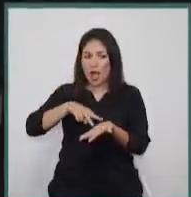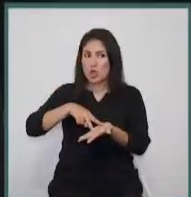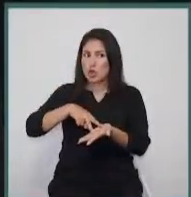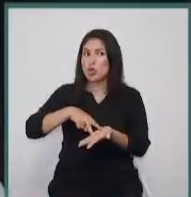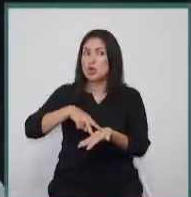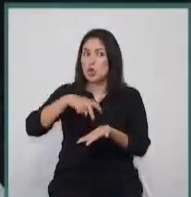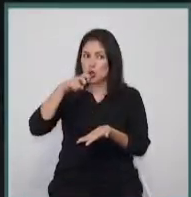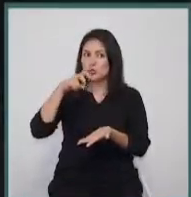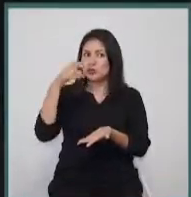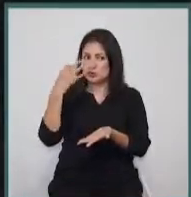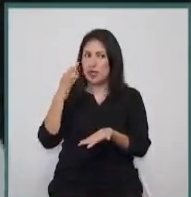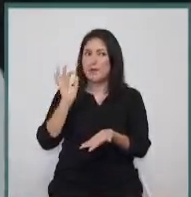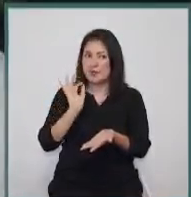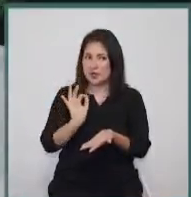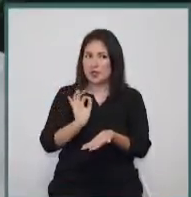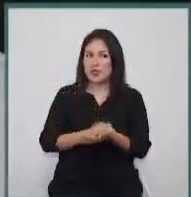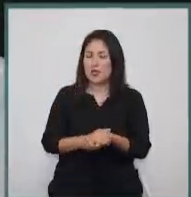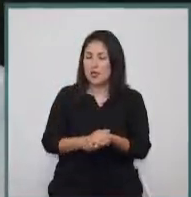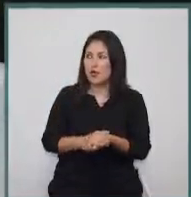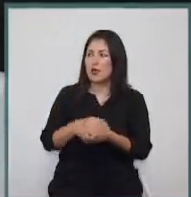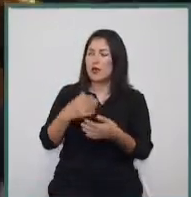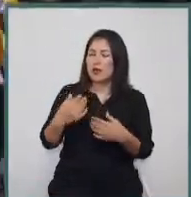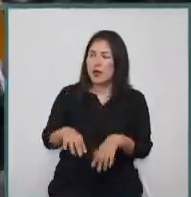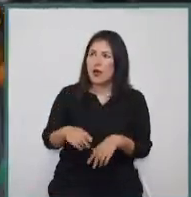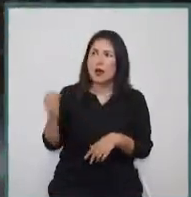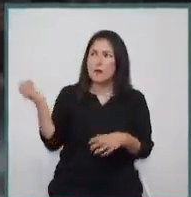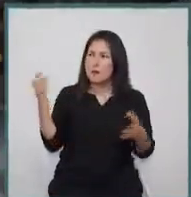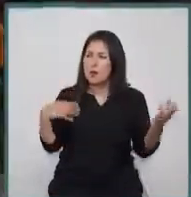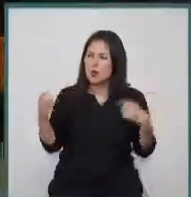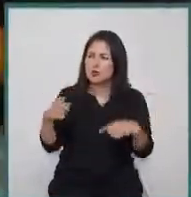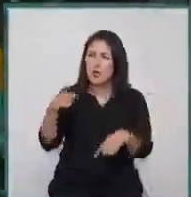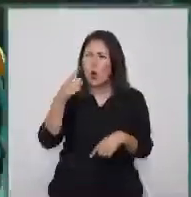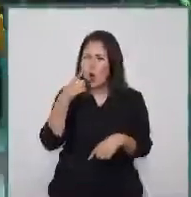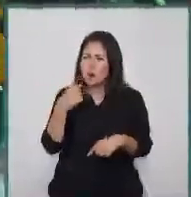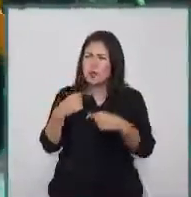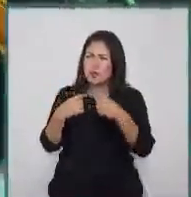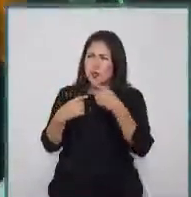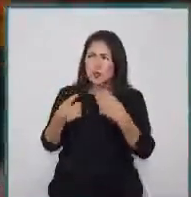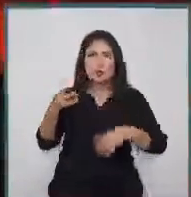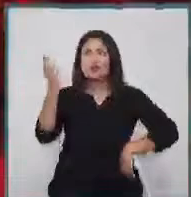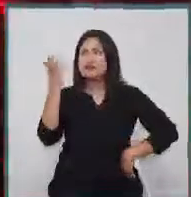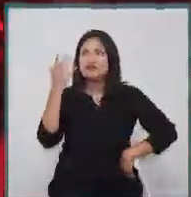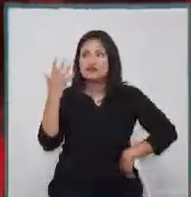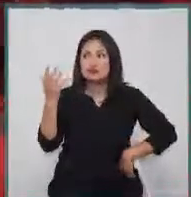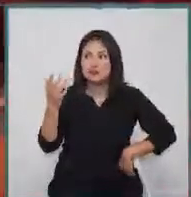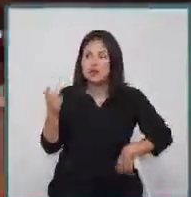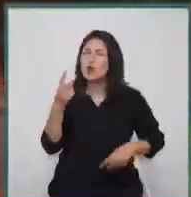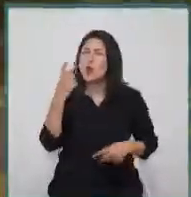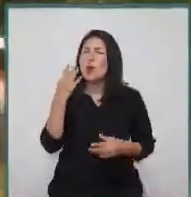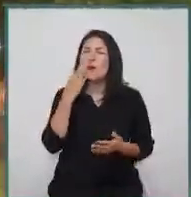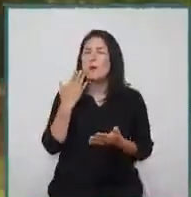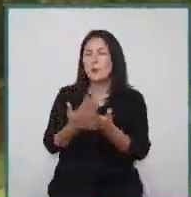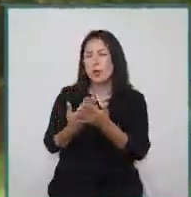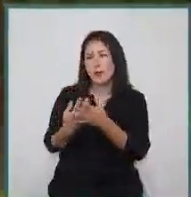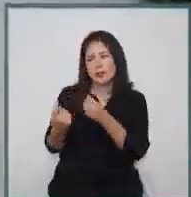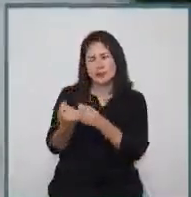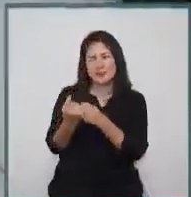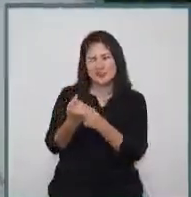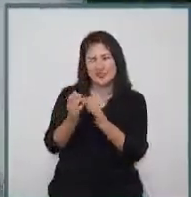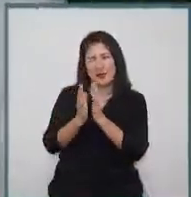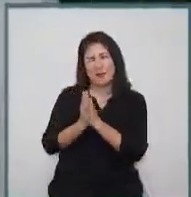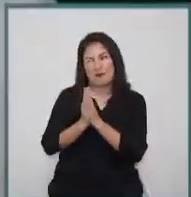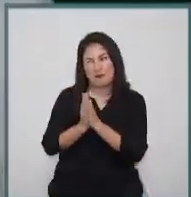nunca el chihuaco salta en un pie, siempre salta en dos pies. Y yo he escuchado que tanto hombres y mujeres guapean. ¿Me puede dar